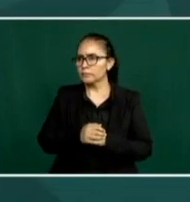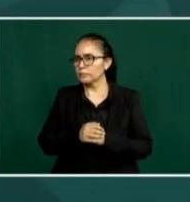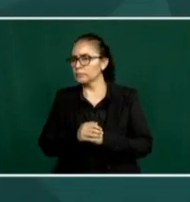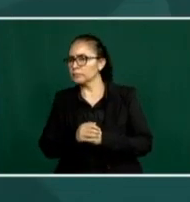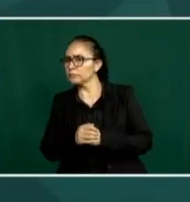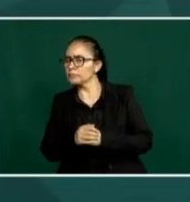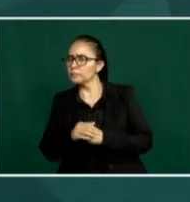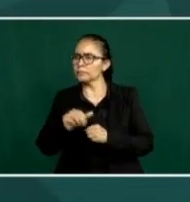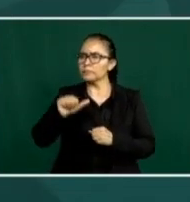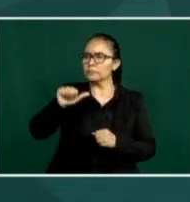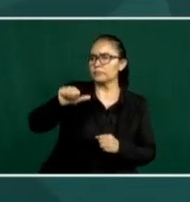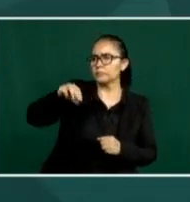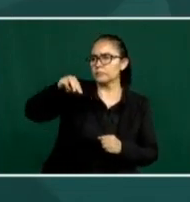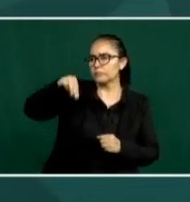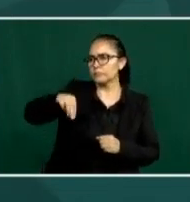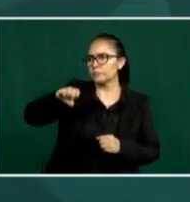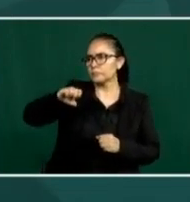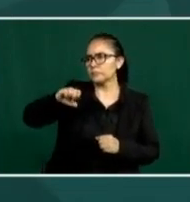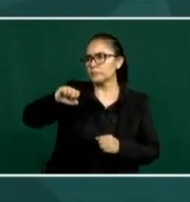recesión.